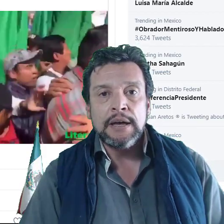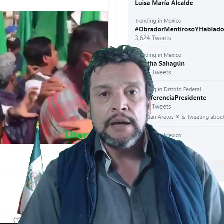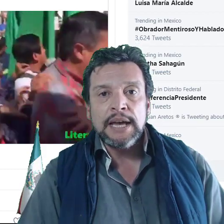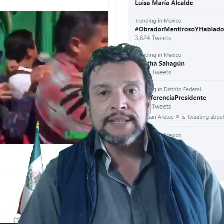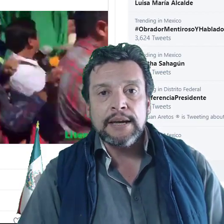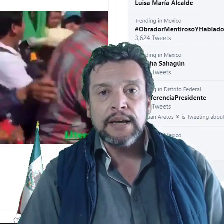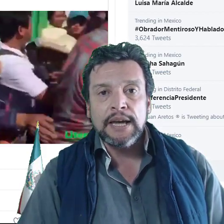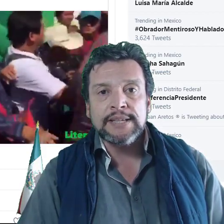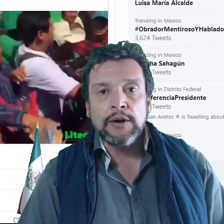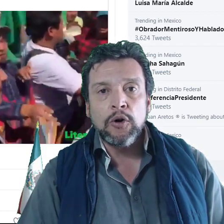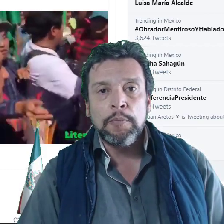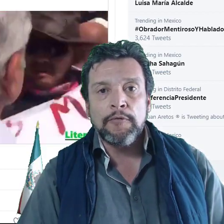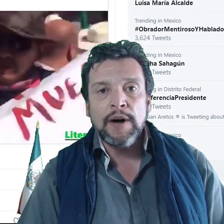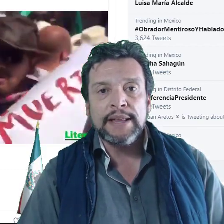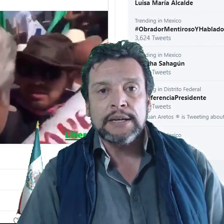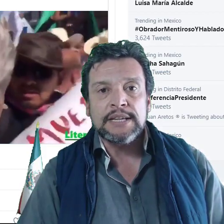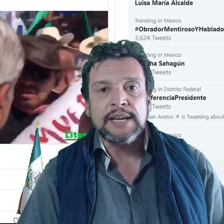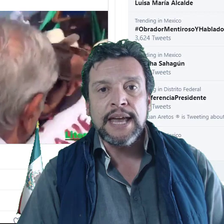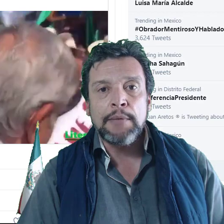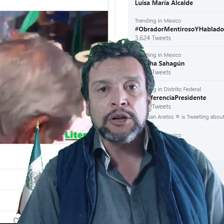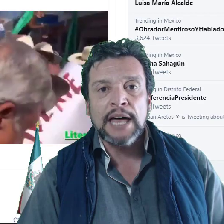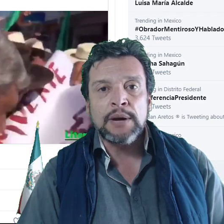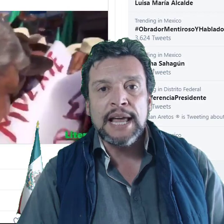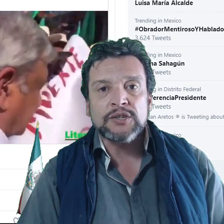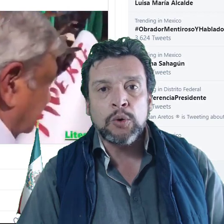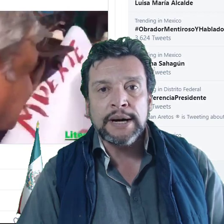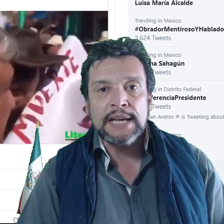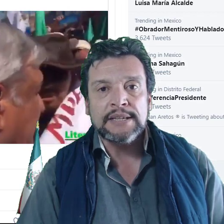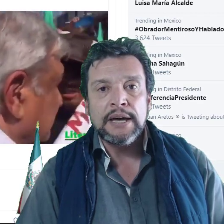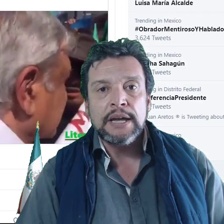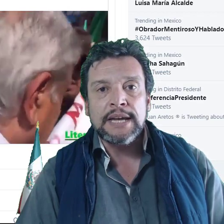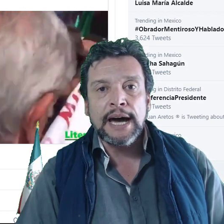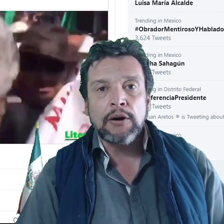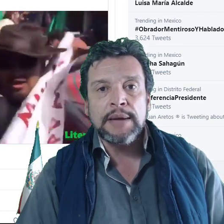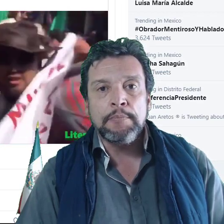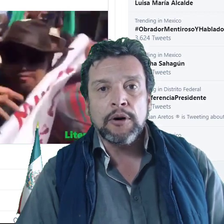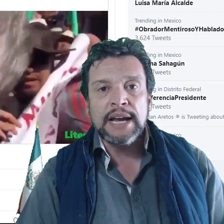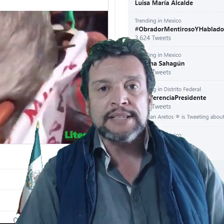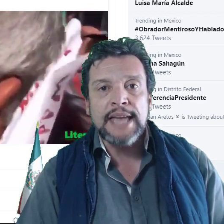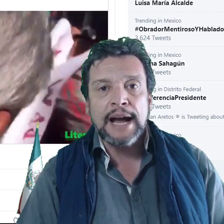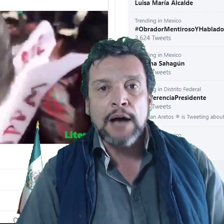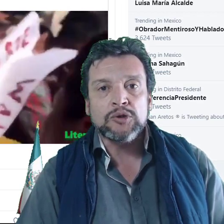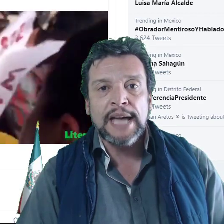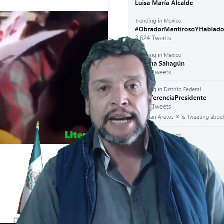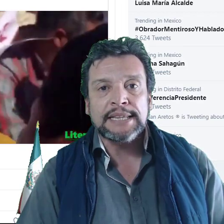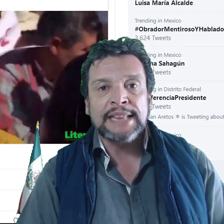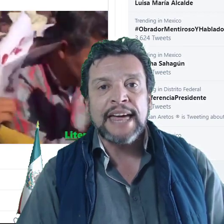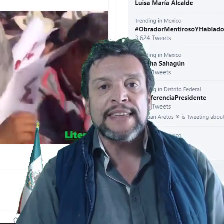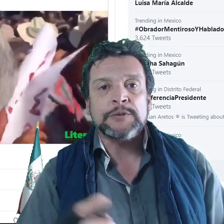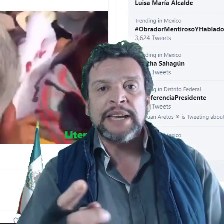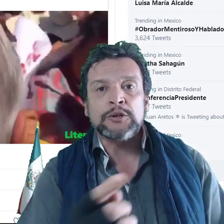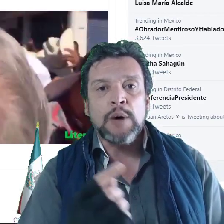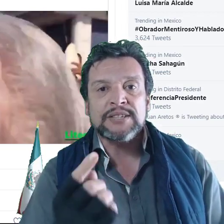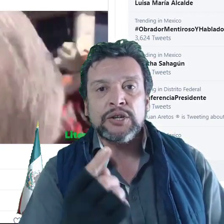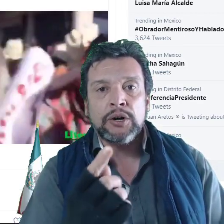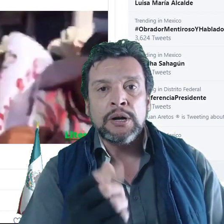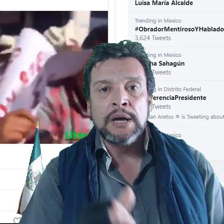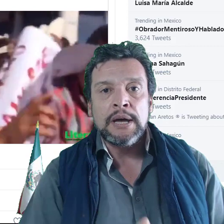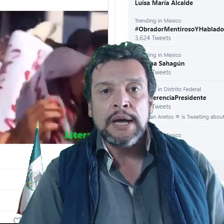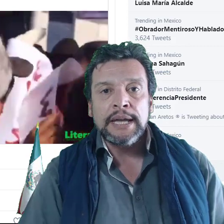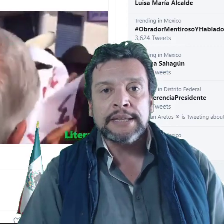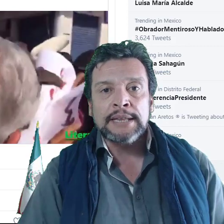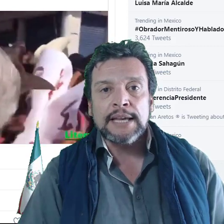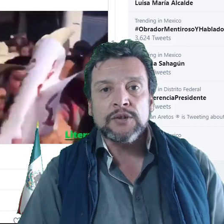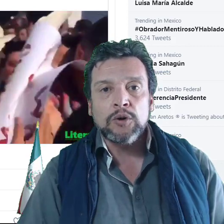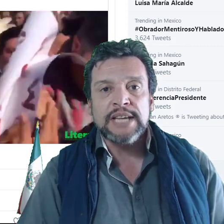es ese grupo fue ni siquiera ha votado en las urnas llegaron a imponerse ya causar tanta desvirtuación